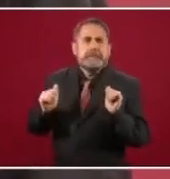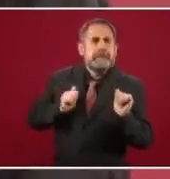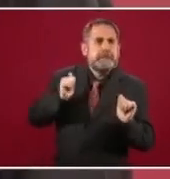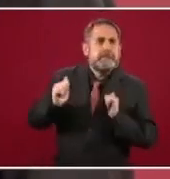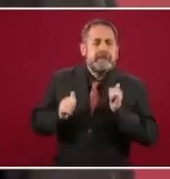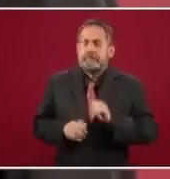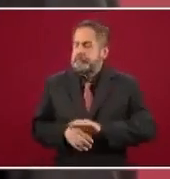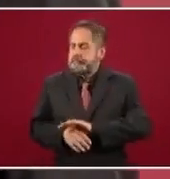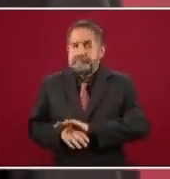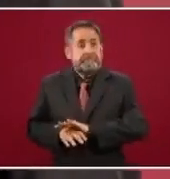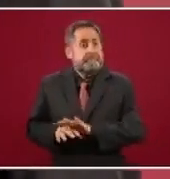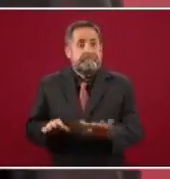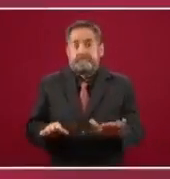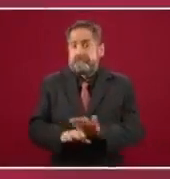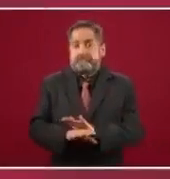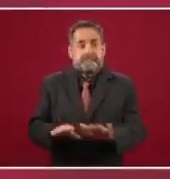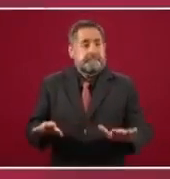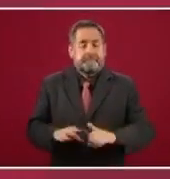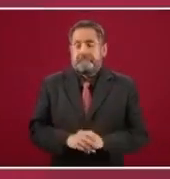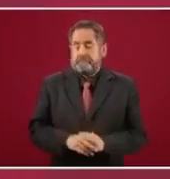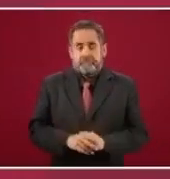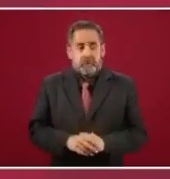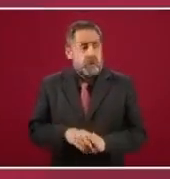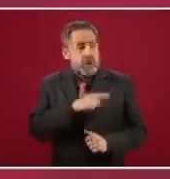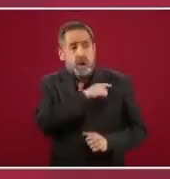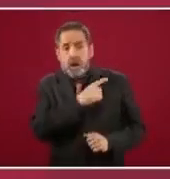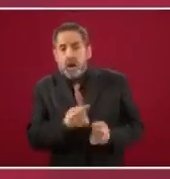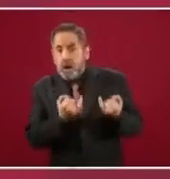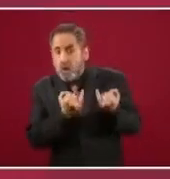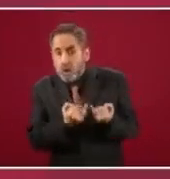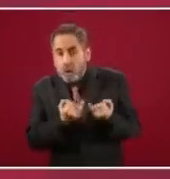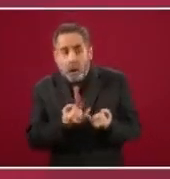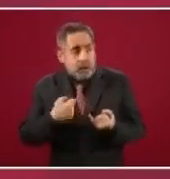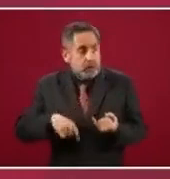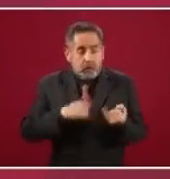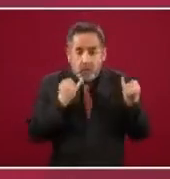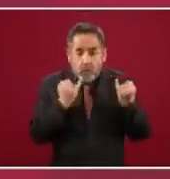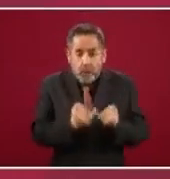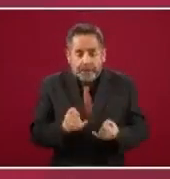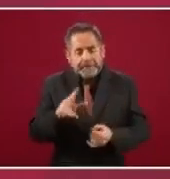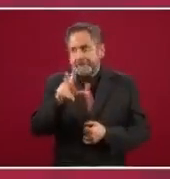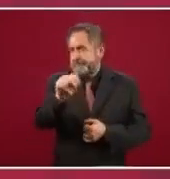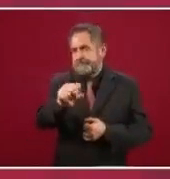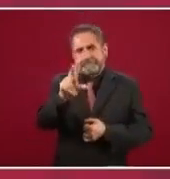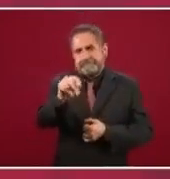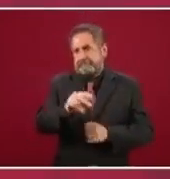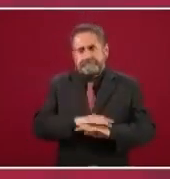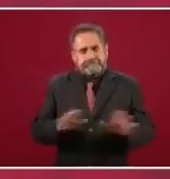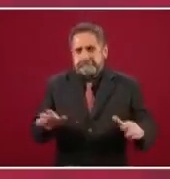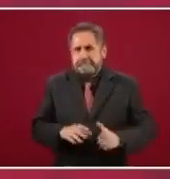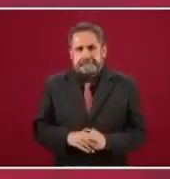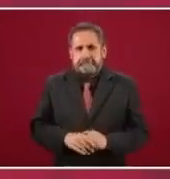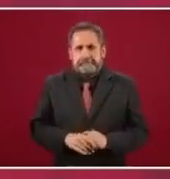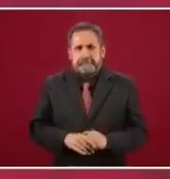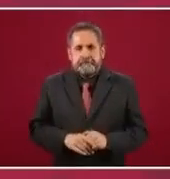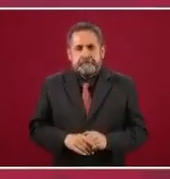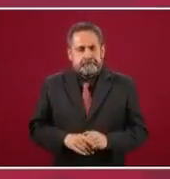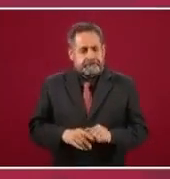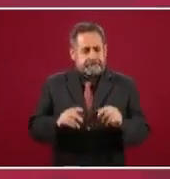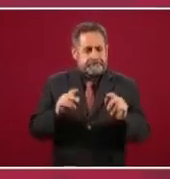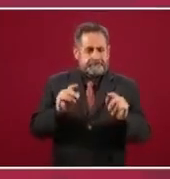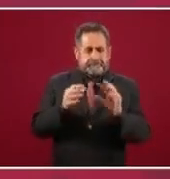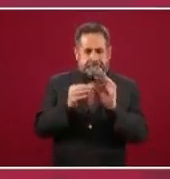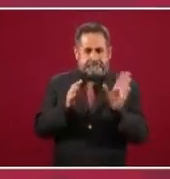pues no, porque no somos iguales, ¿sí? Es como lo de, nada más aquí un